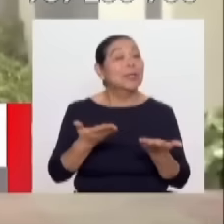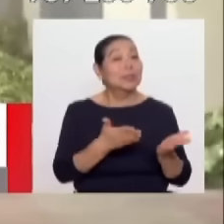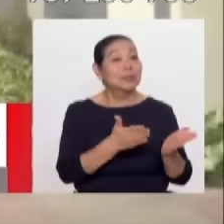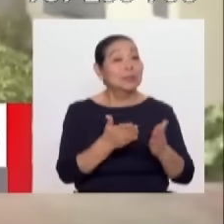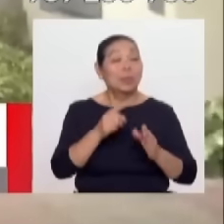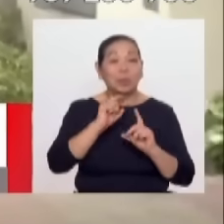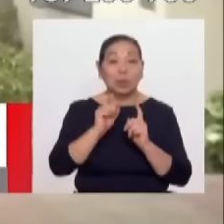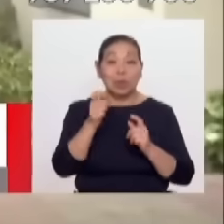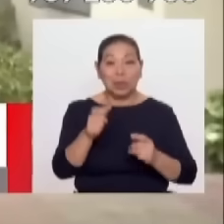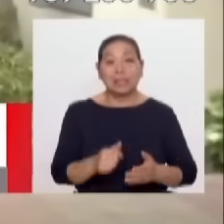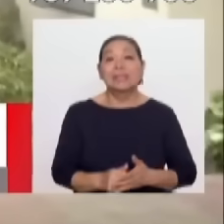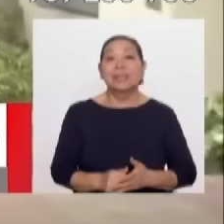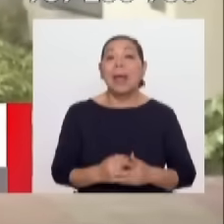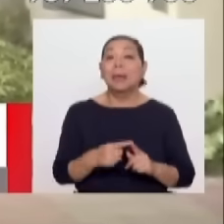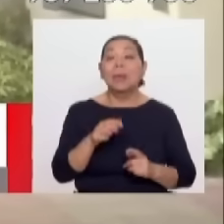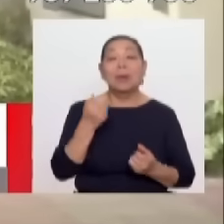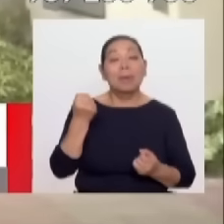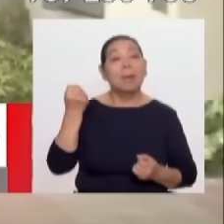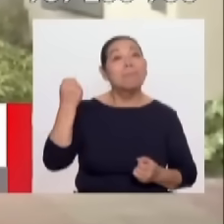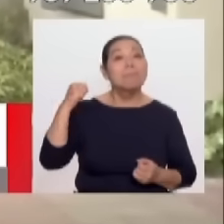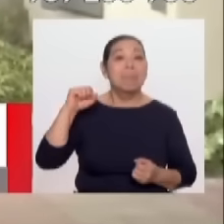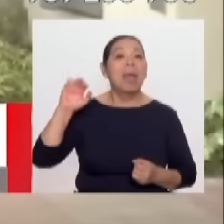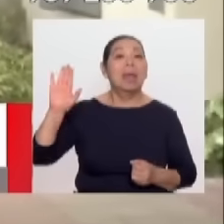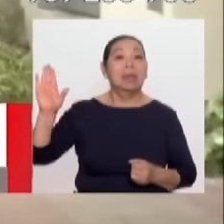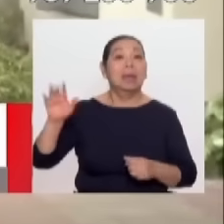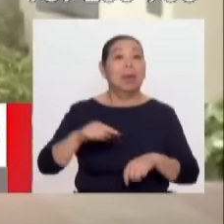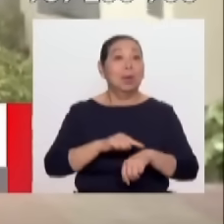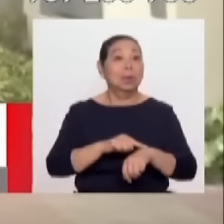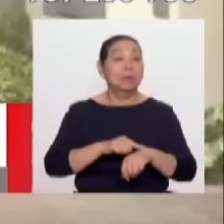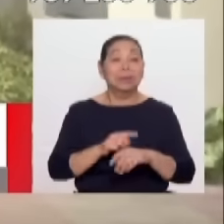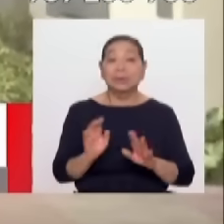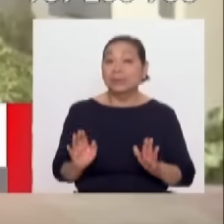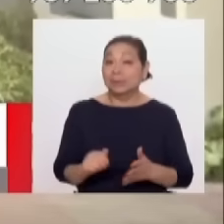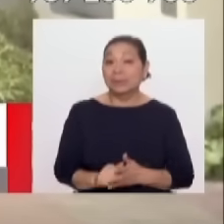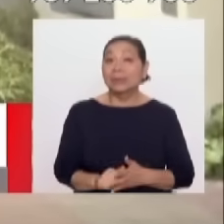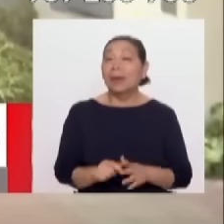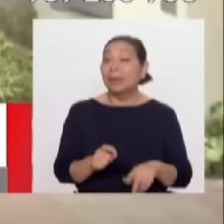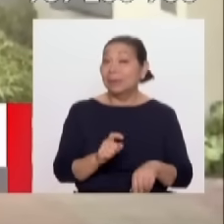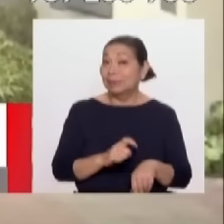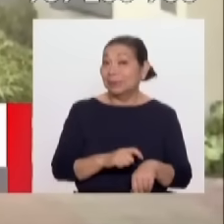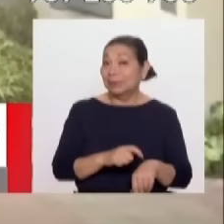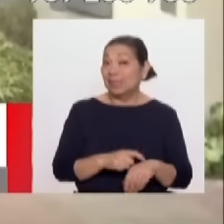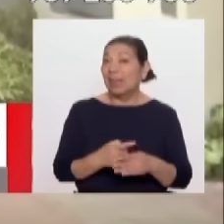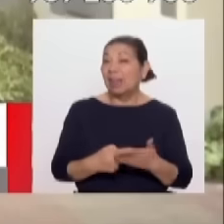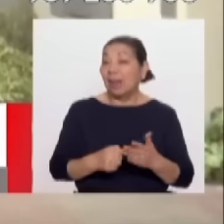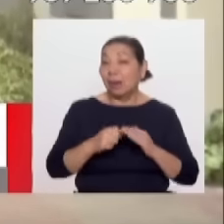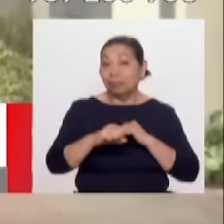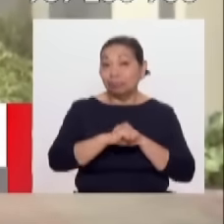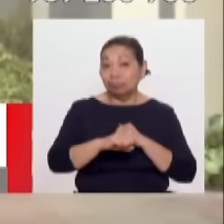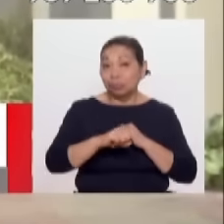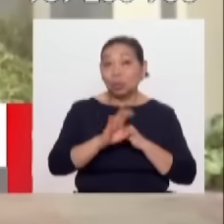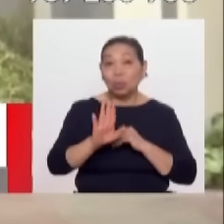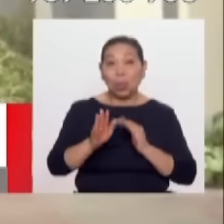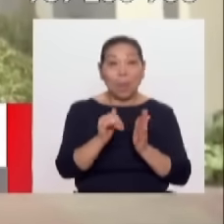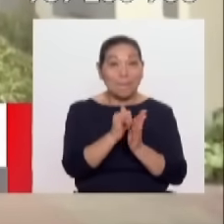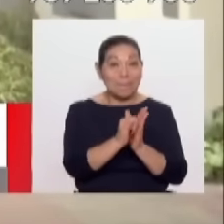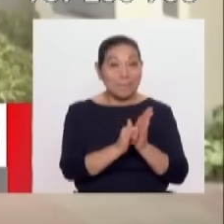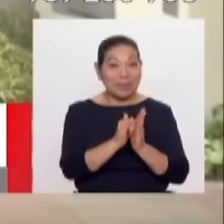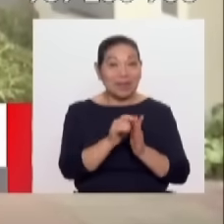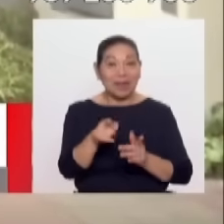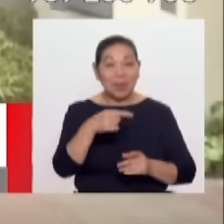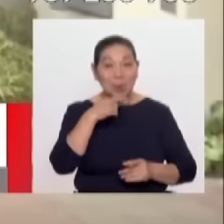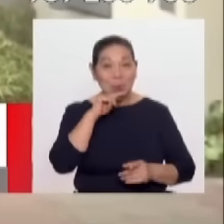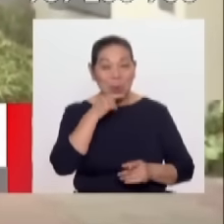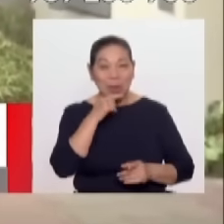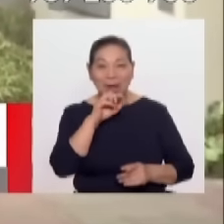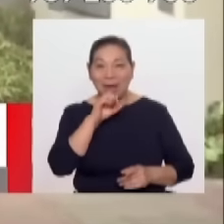a la congresista a realizar este viaje justo unas horas o incluso al mismo tiempo en el que se publicaba este video donde